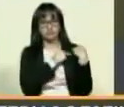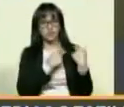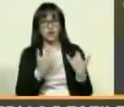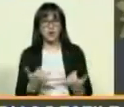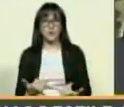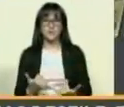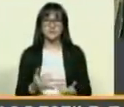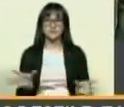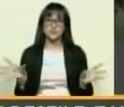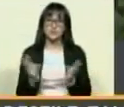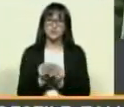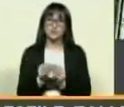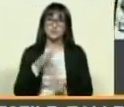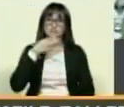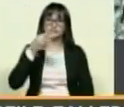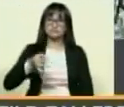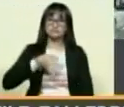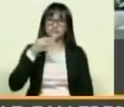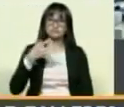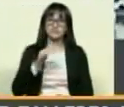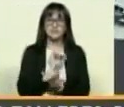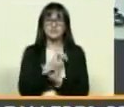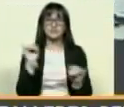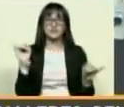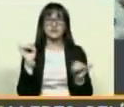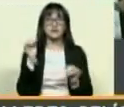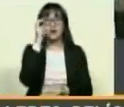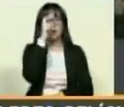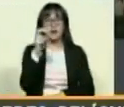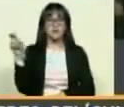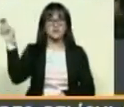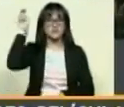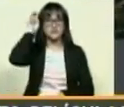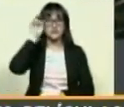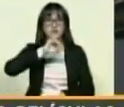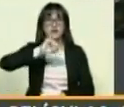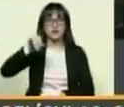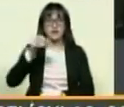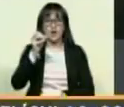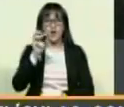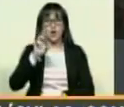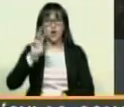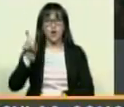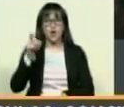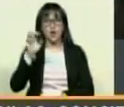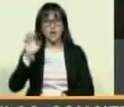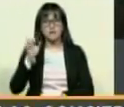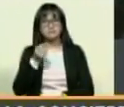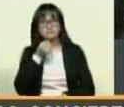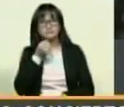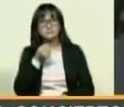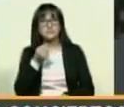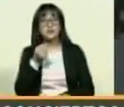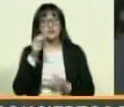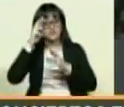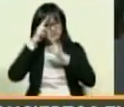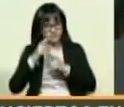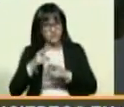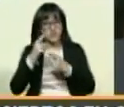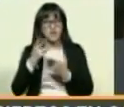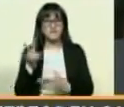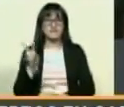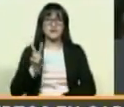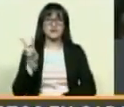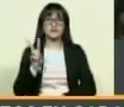Escuchábamos entonces las palabras de clausura del canciller de la República, Jorge. Destacaba el reconocimiento a Venezuela en la